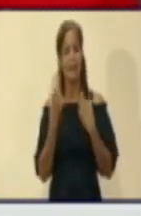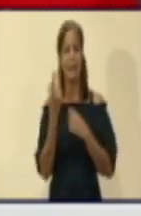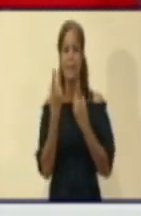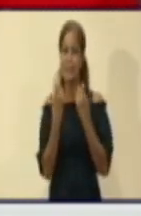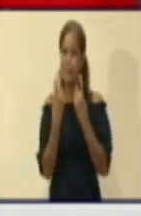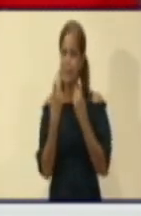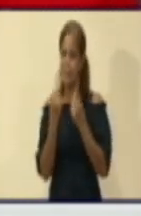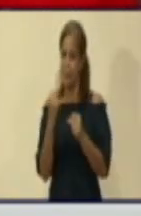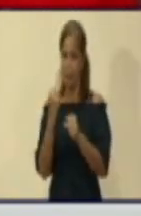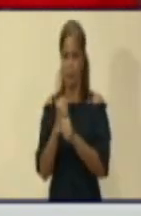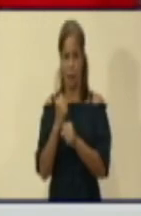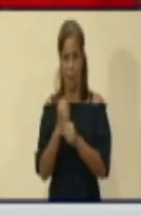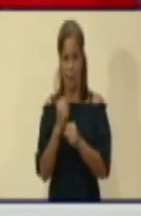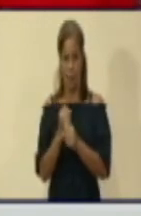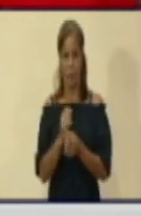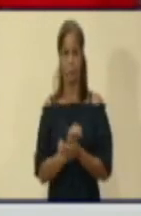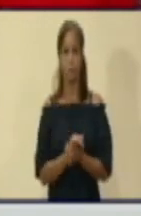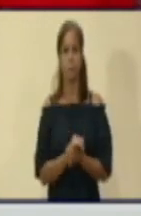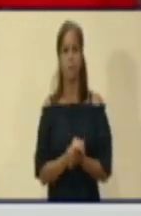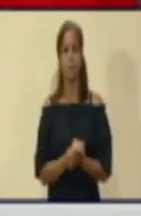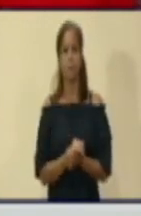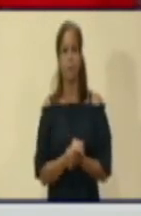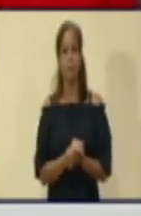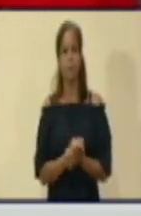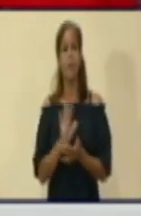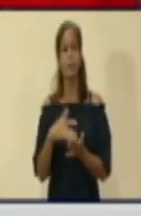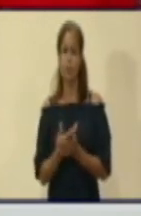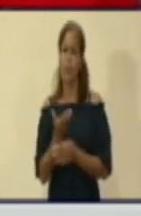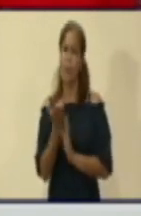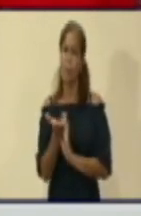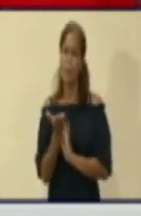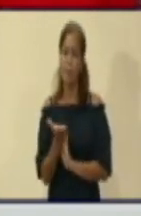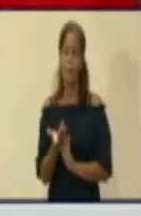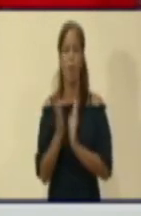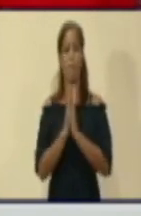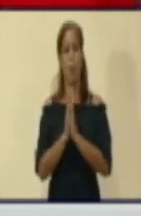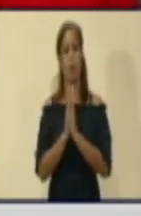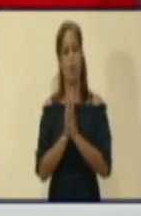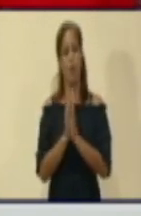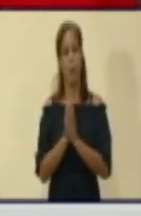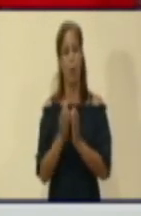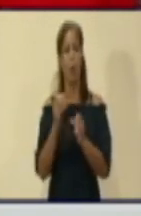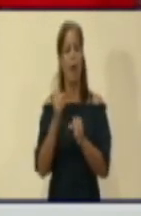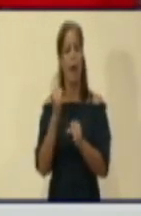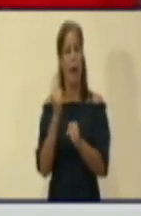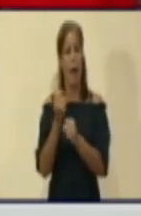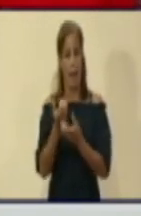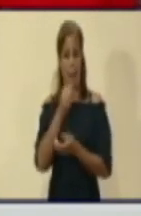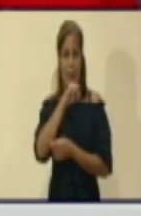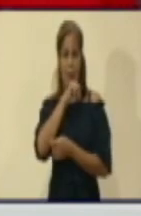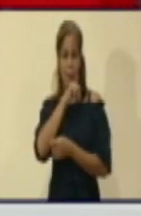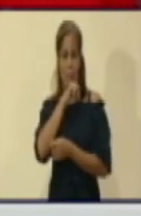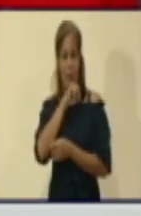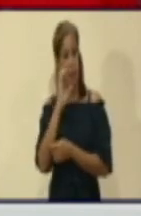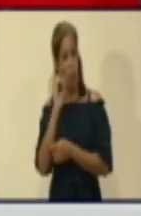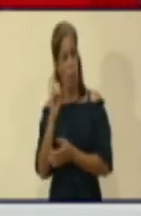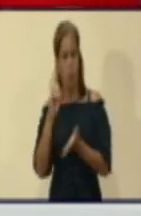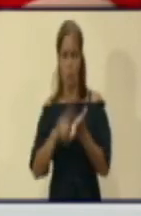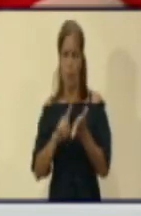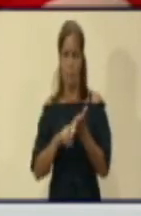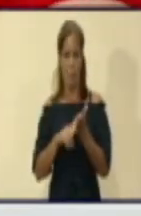trabajadores de llevar al niño al semi-internado o al círculo que realmente no tenga quien pueda apoyar con esa actividad en la casa para poder seguir respetando el proceso